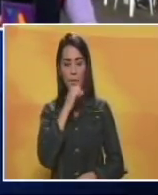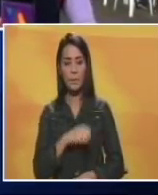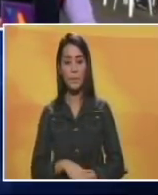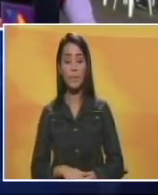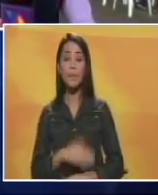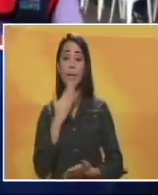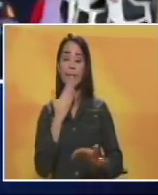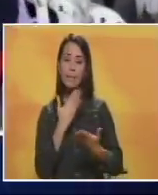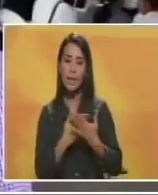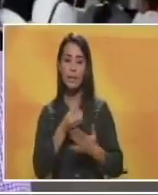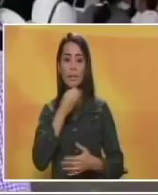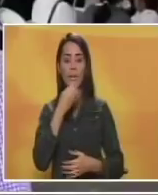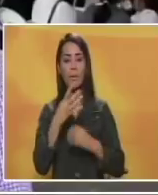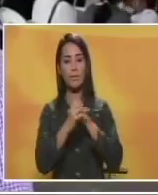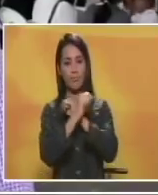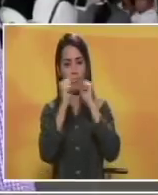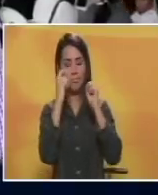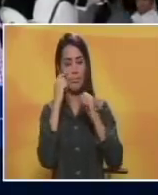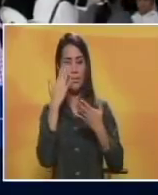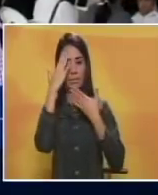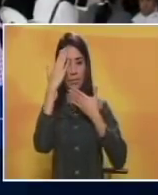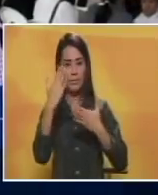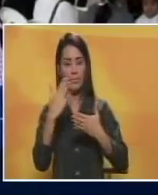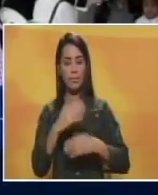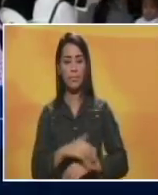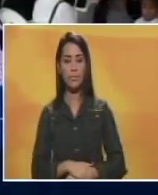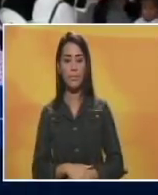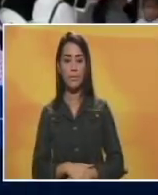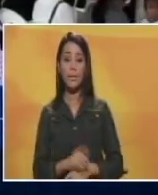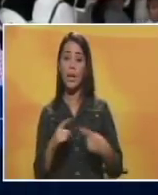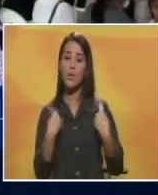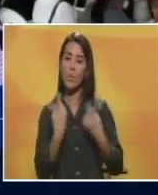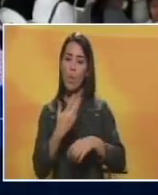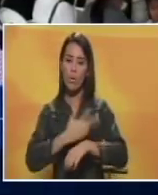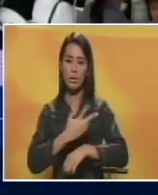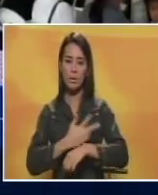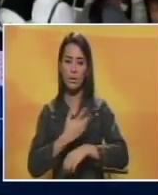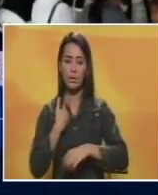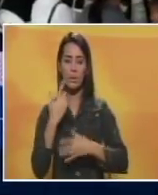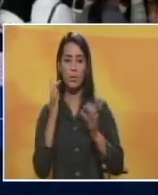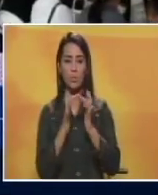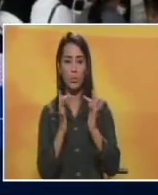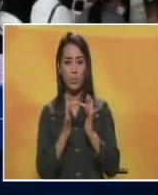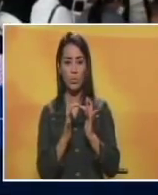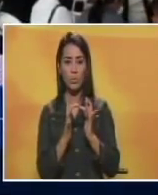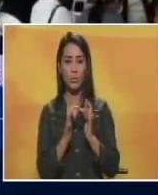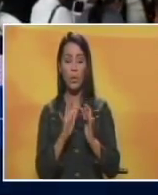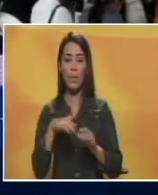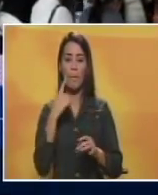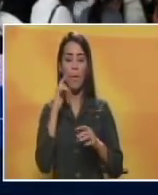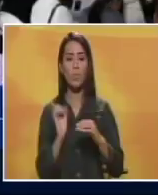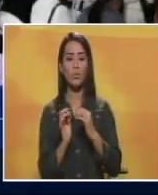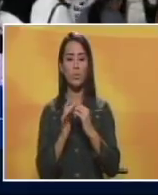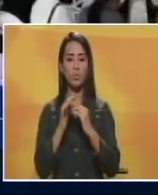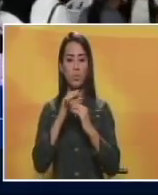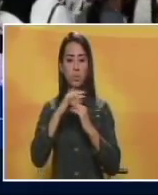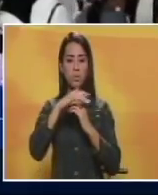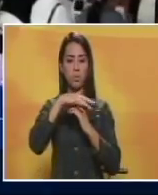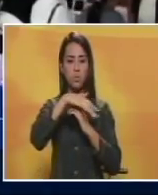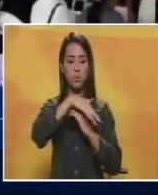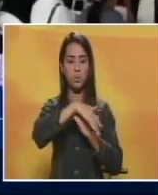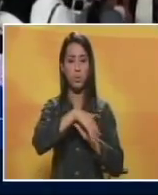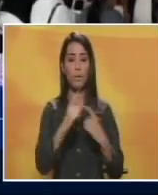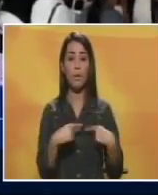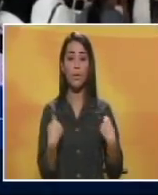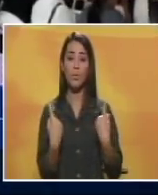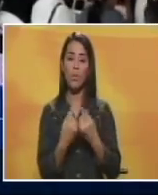Gracias, buenos días, les saludo con gusto desde San Juan Alotenango. Seguimos en esta cobertura después de esta erupción que se registró en el volcán